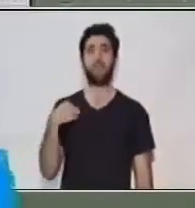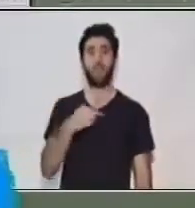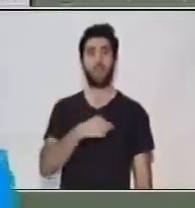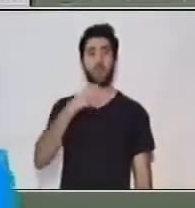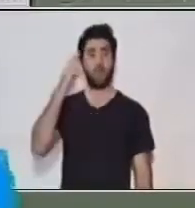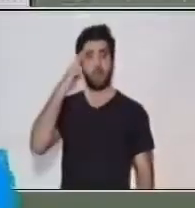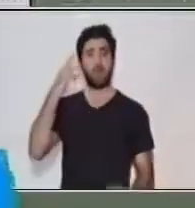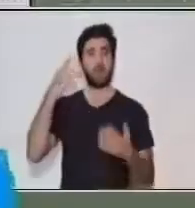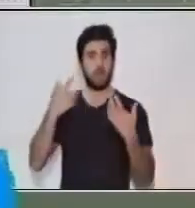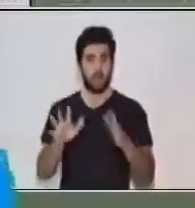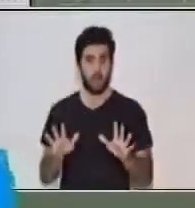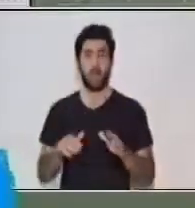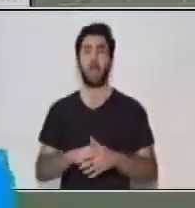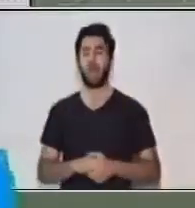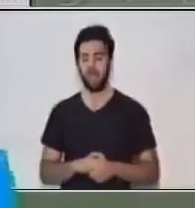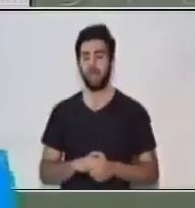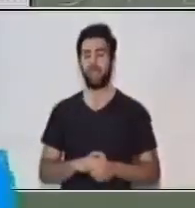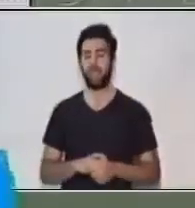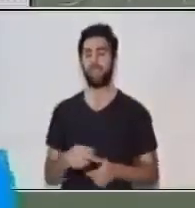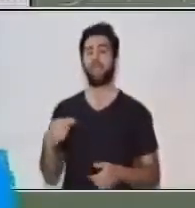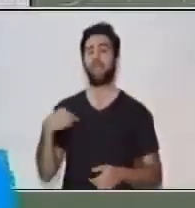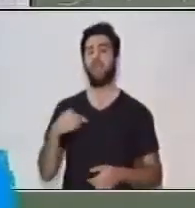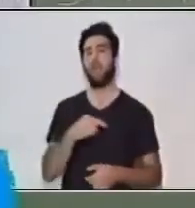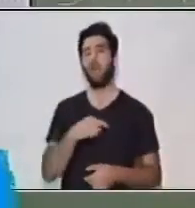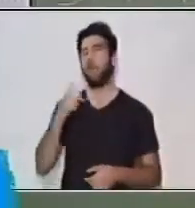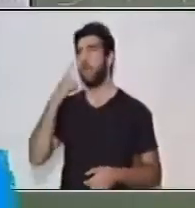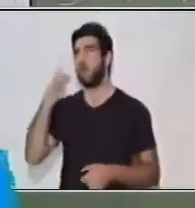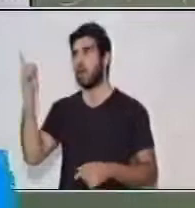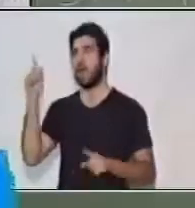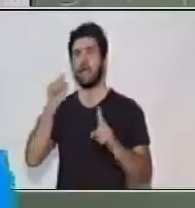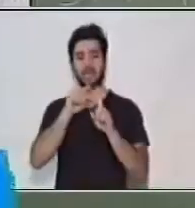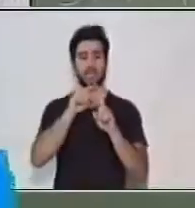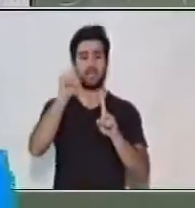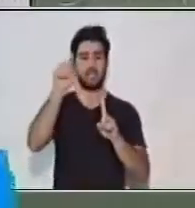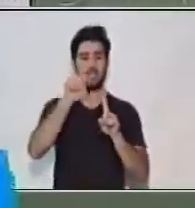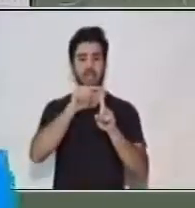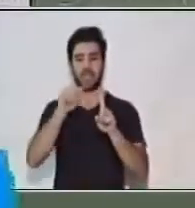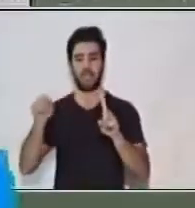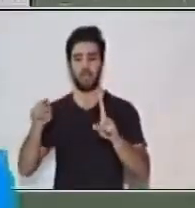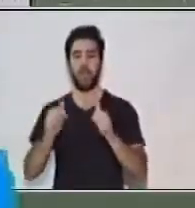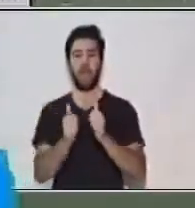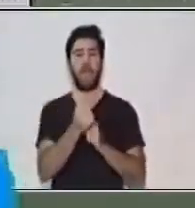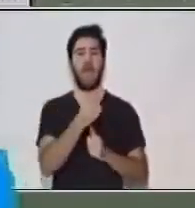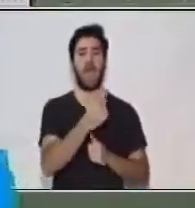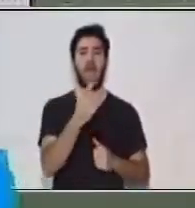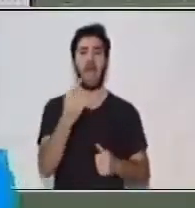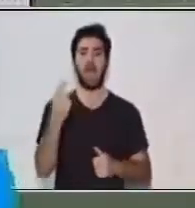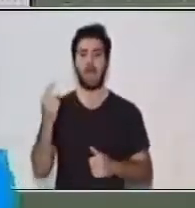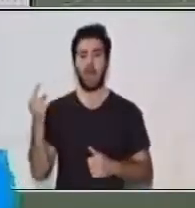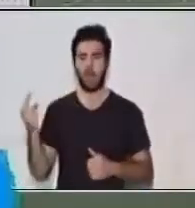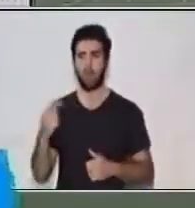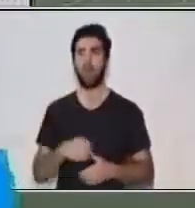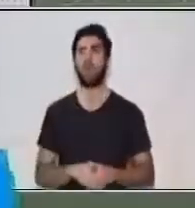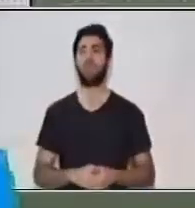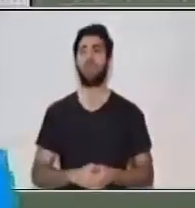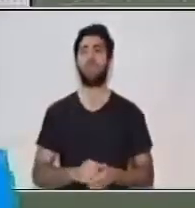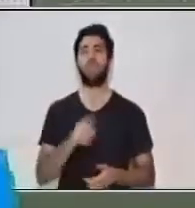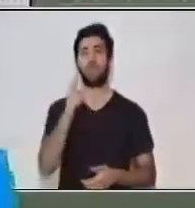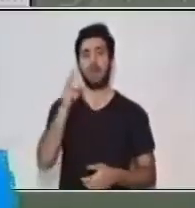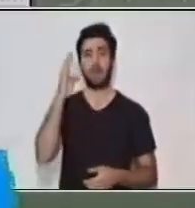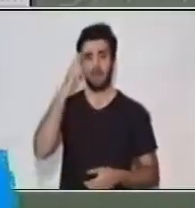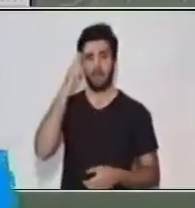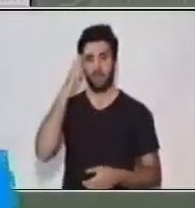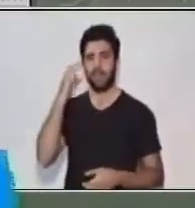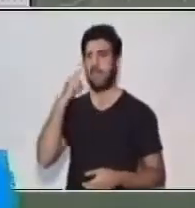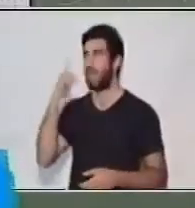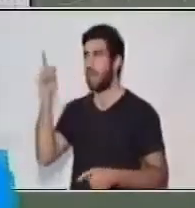que observar en la dirección que está indicando cada uno de nuestros vectores. Recordemos de que esta flecha